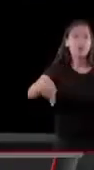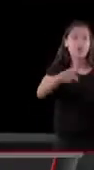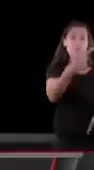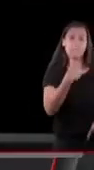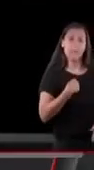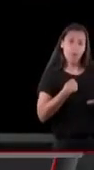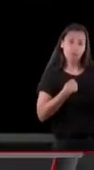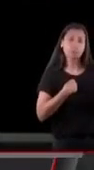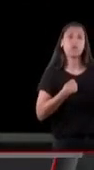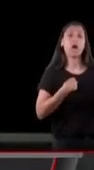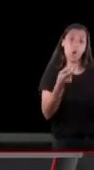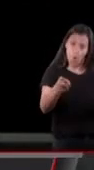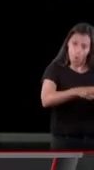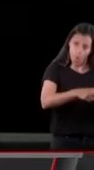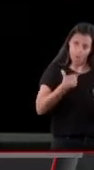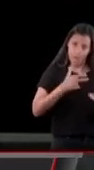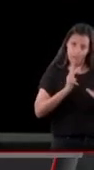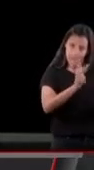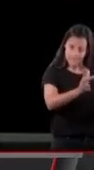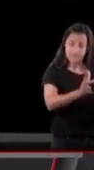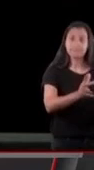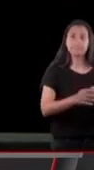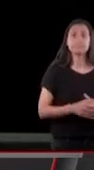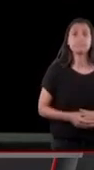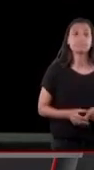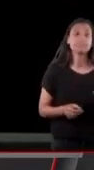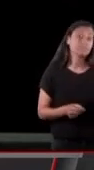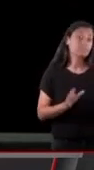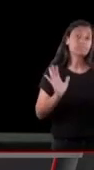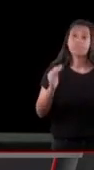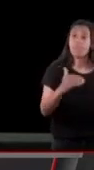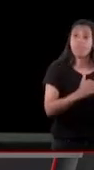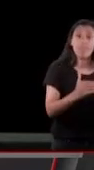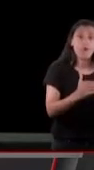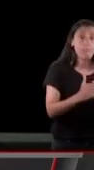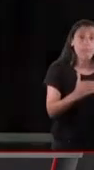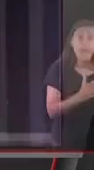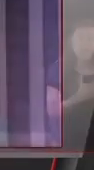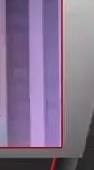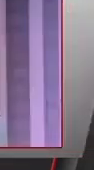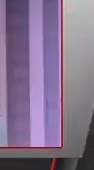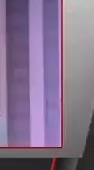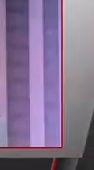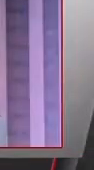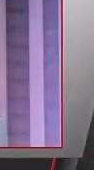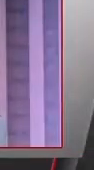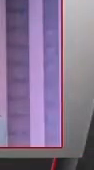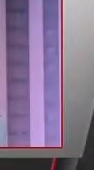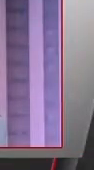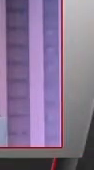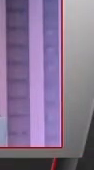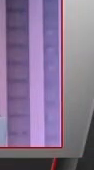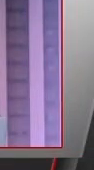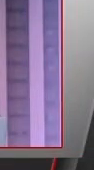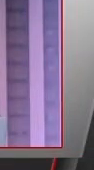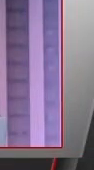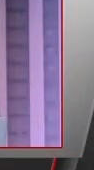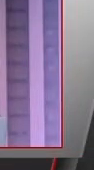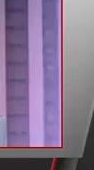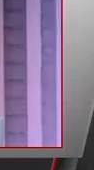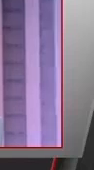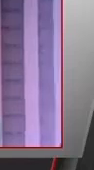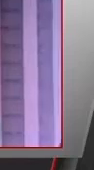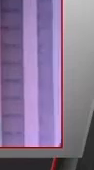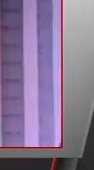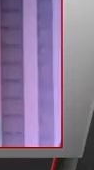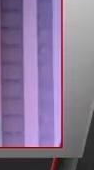la presentación que hacía Sergio Vallejos, que es justamente el candidato a gobernador de Evolución Liberal. Nos decía recién, sí, Mauricio,